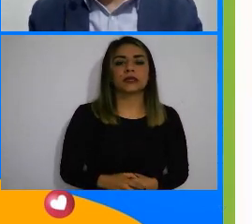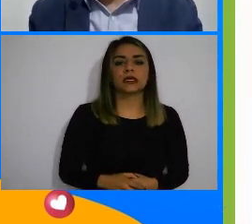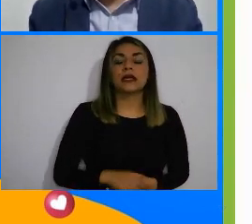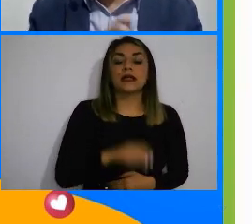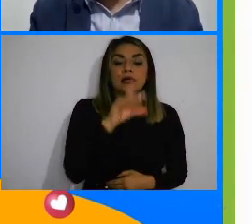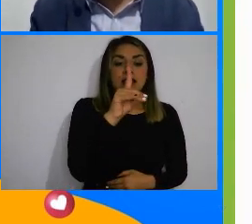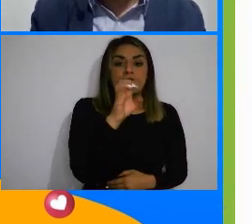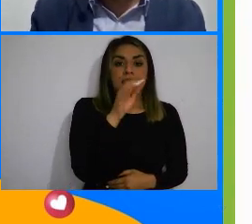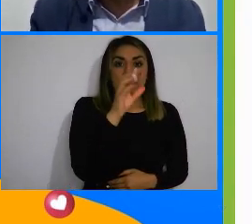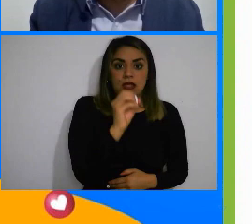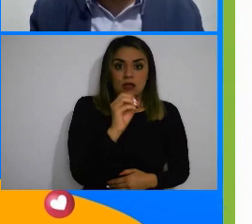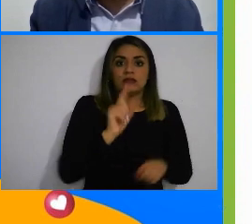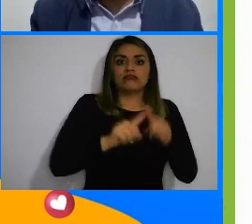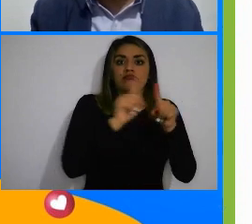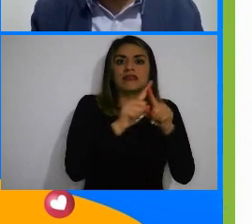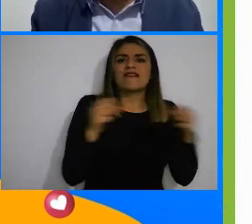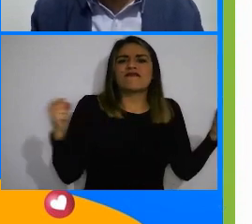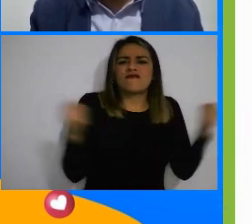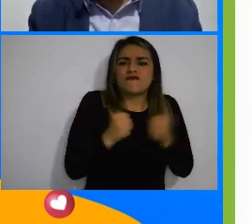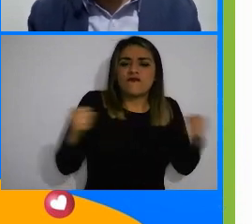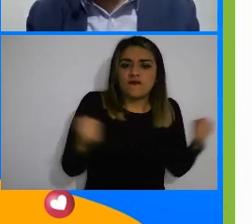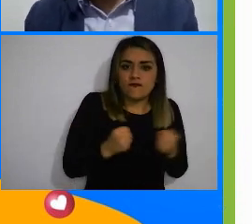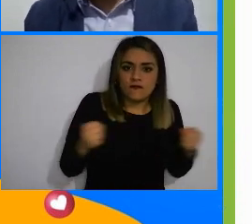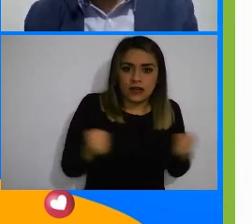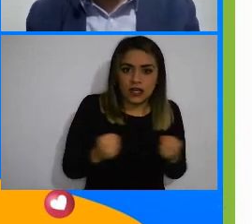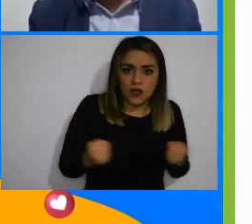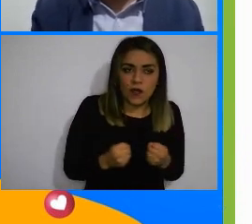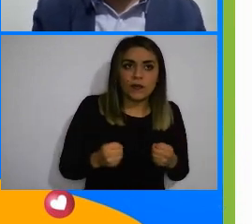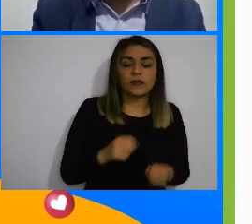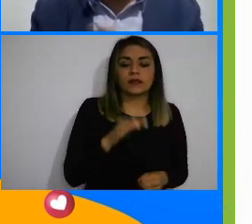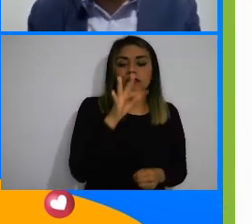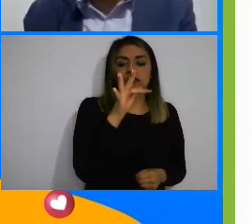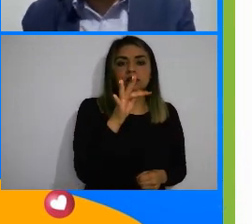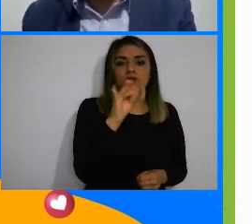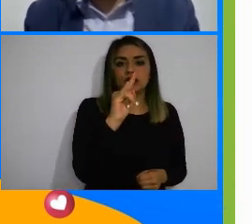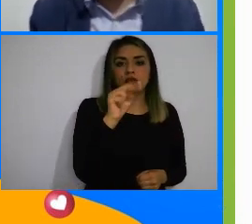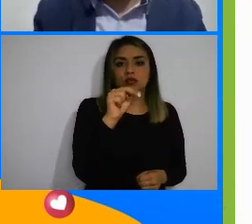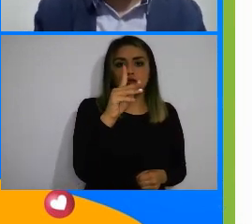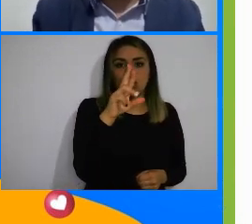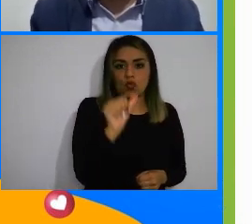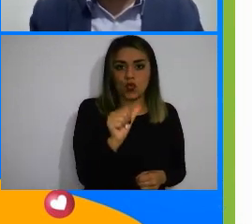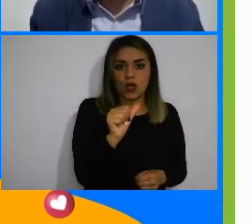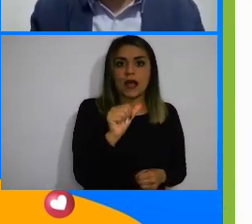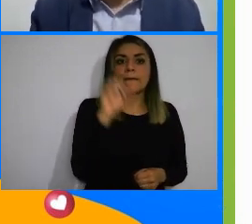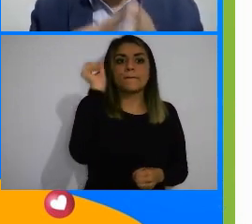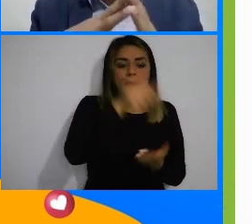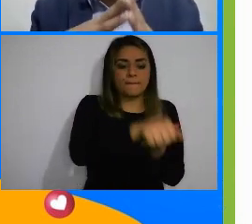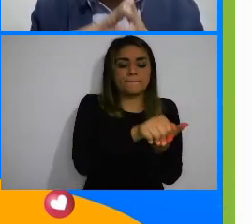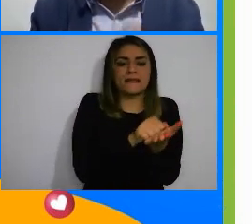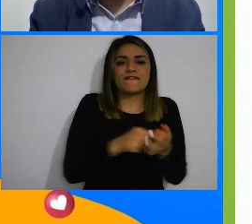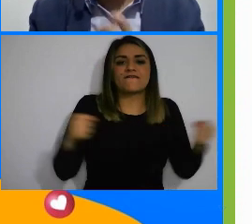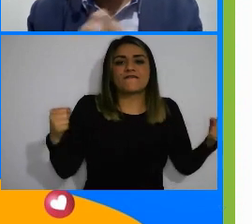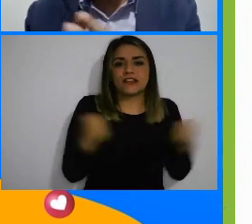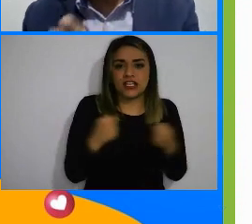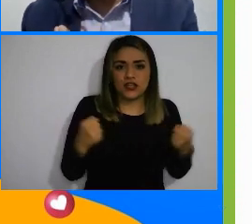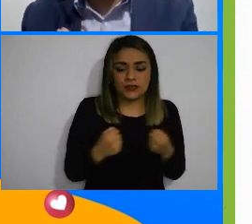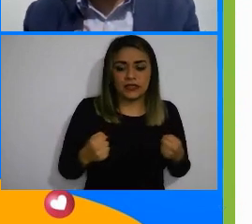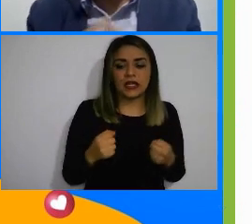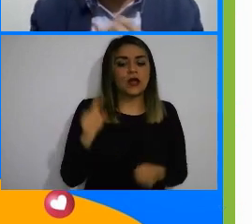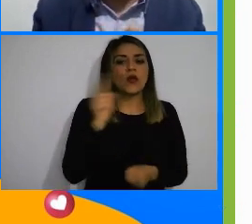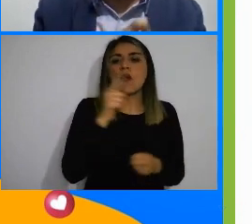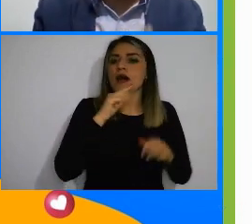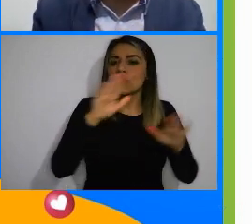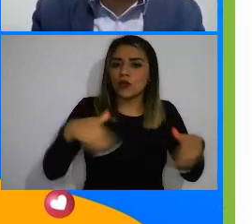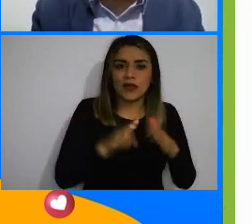que hay desiertos fríos, ¿sí? Una tundra puede ser un desierto frío, ¿sí? Cuando no hay